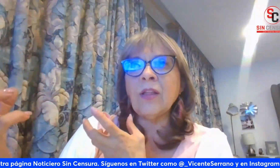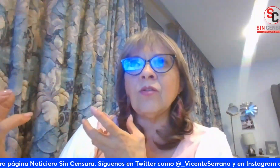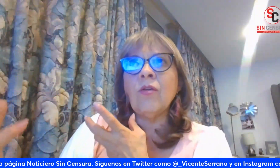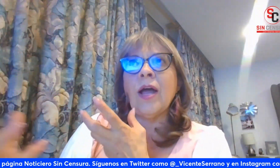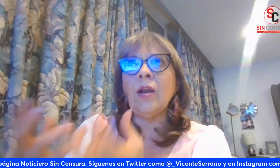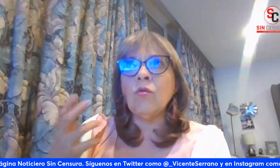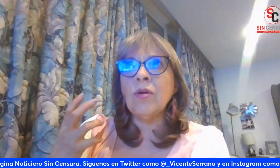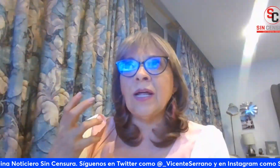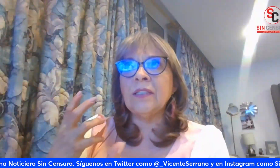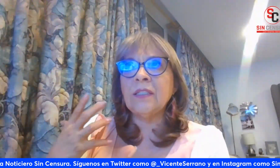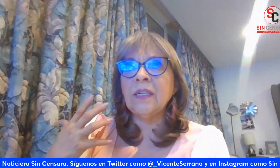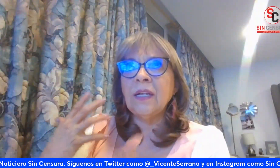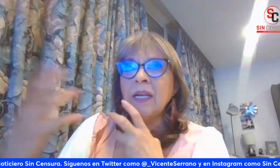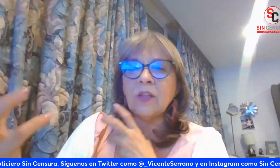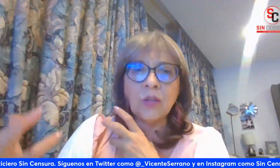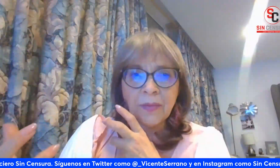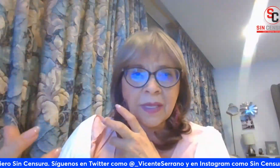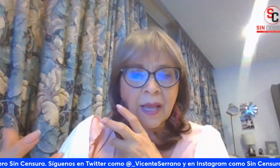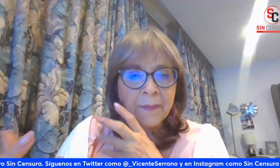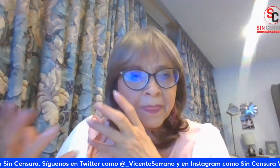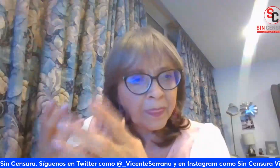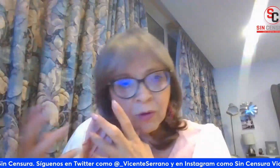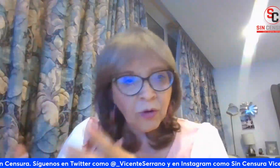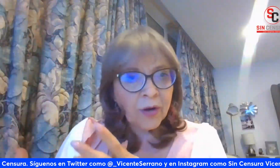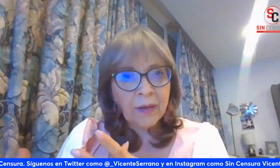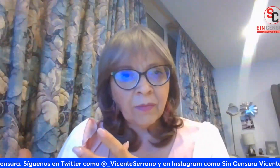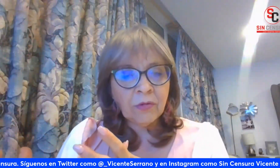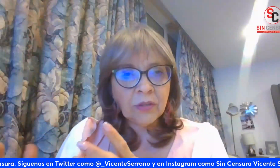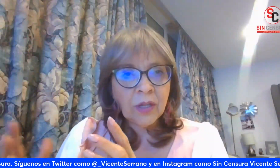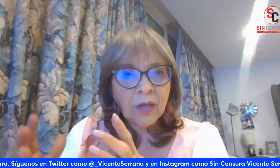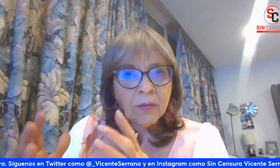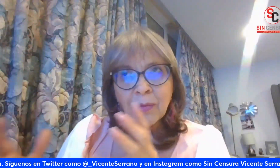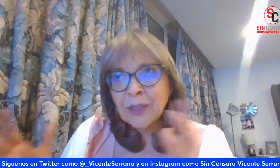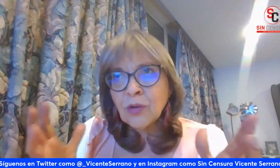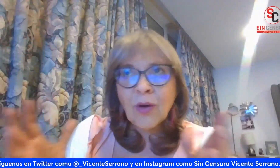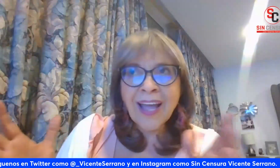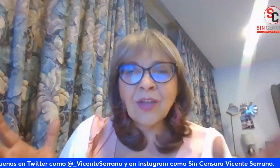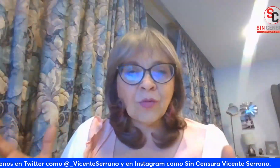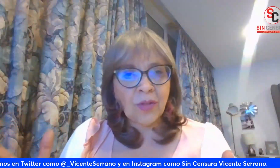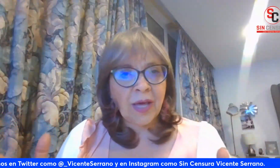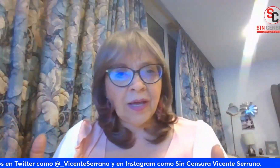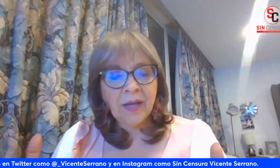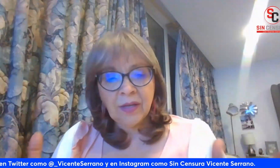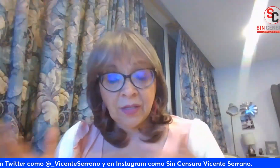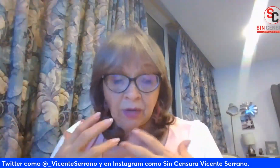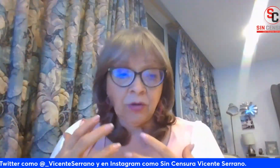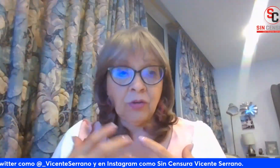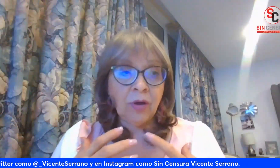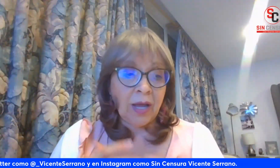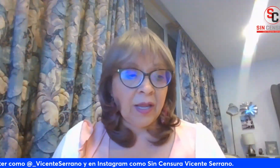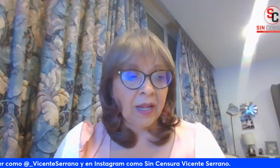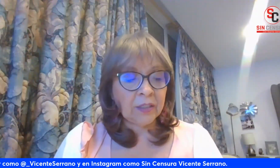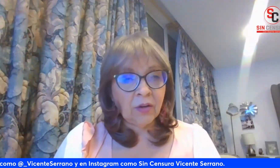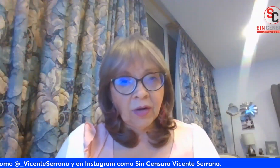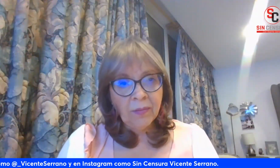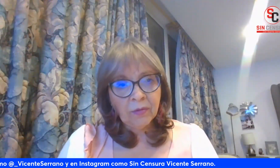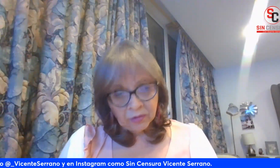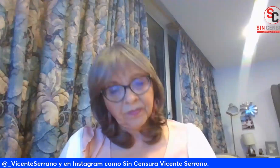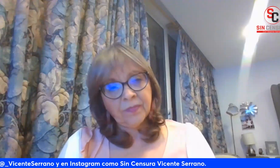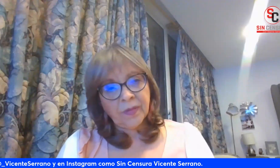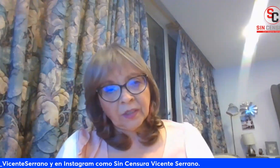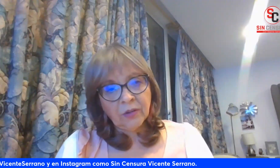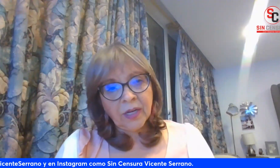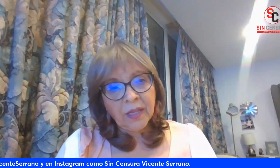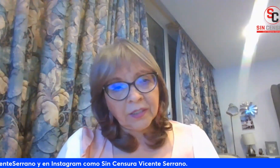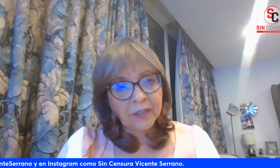hemos logrado algunas que todavía no logramos, pues no ayuda, digo yo, a que las